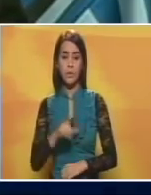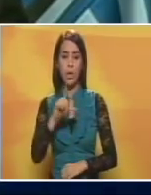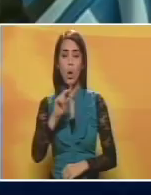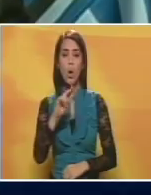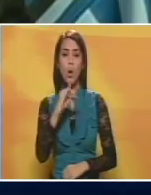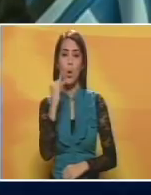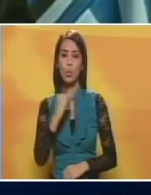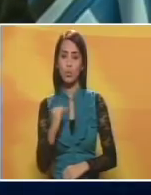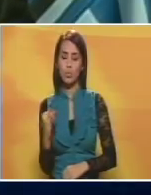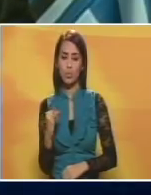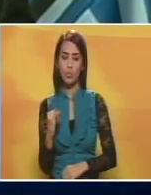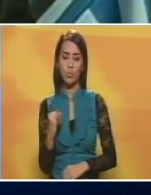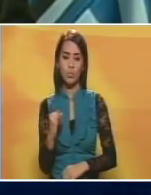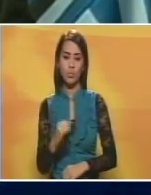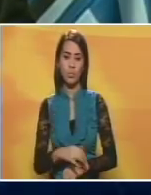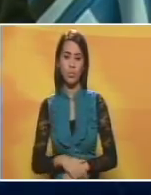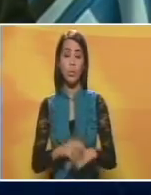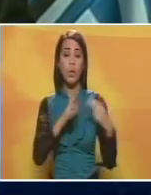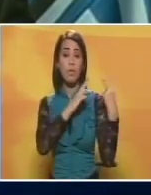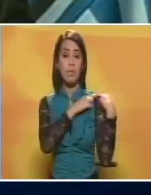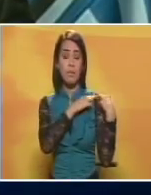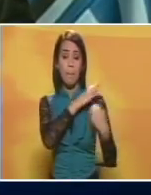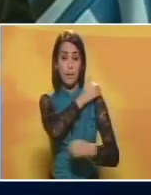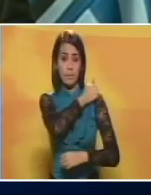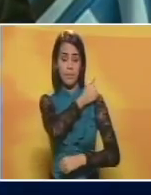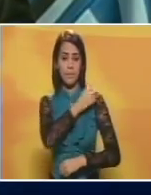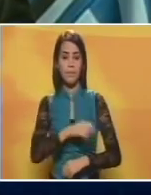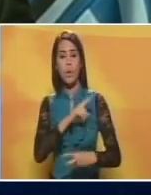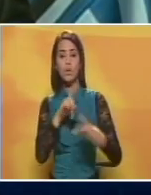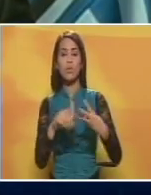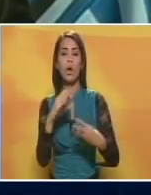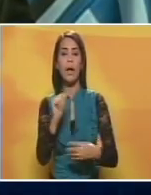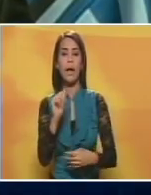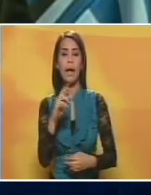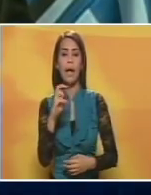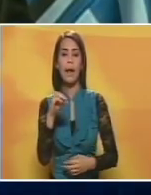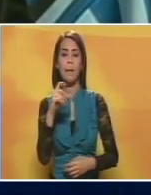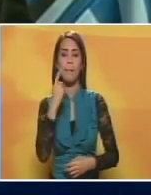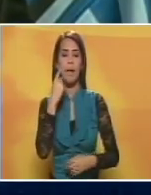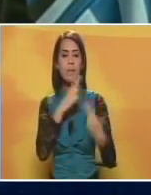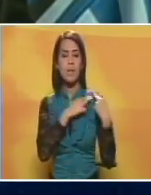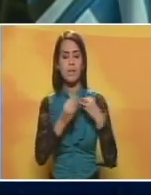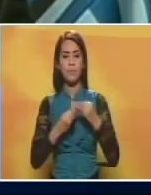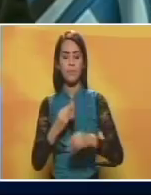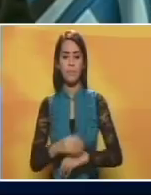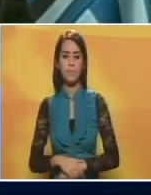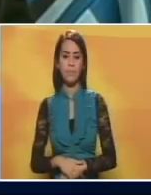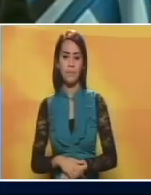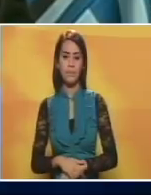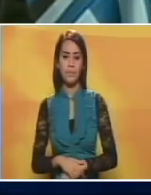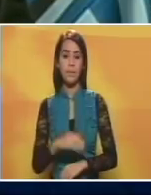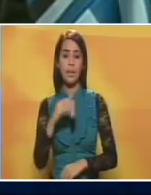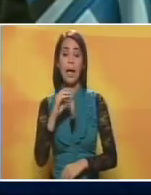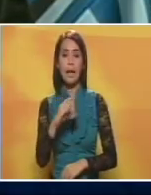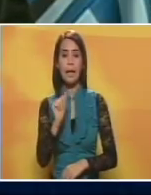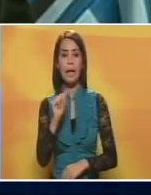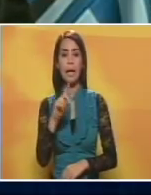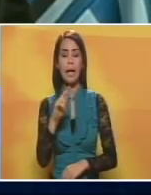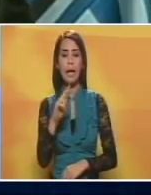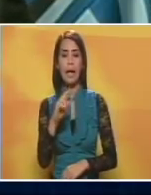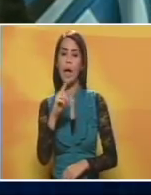Liz Carolina Sánchez de Roja, director; Carmen Teresa Lorenzo Landero, oficial de cumplimiento; Carlos Martín Lorenzo